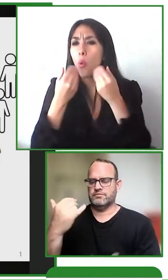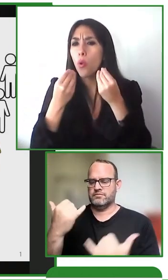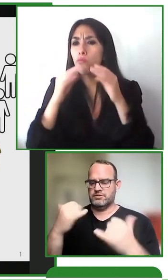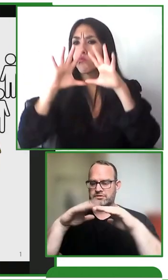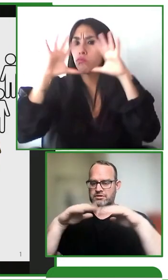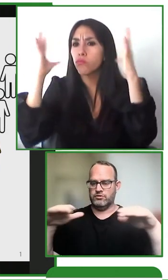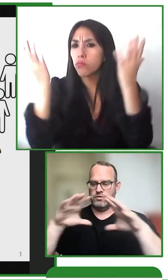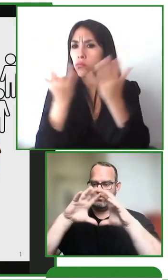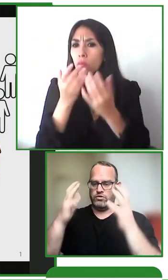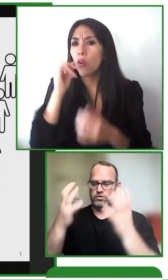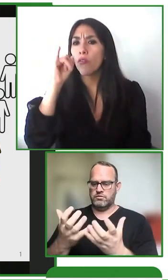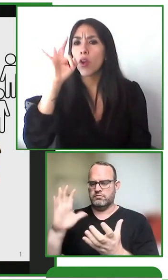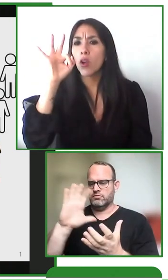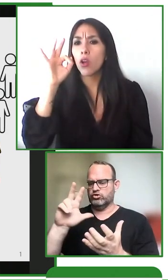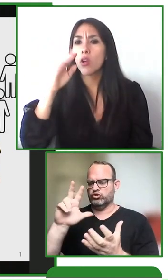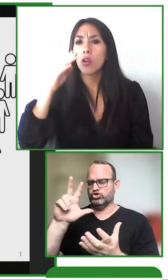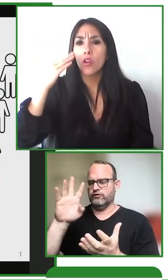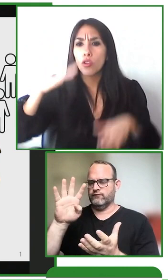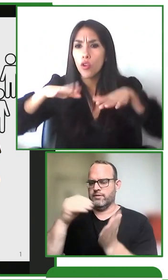experimentan.